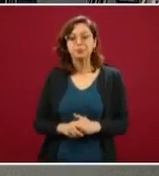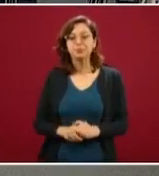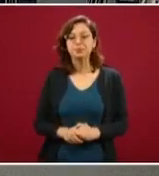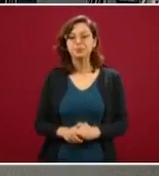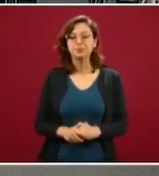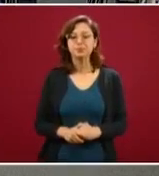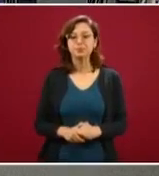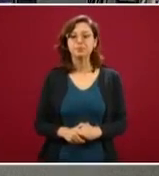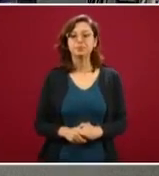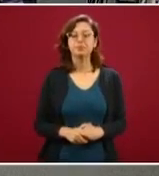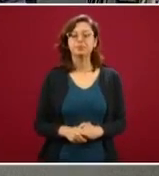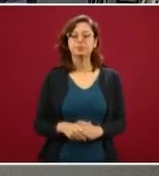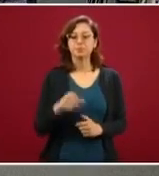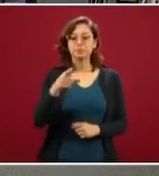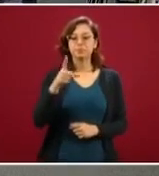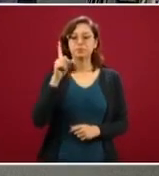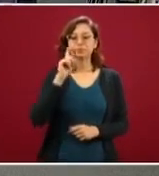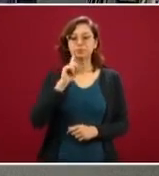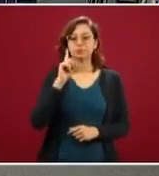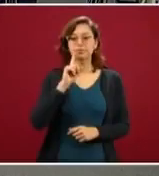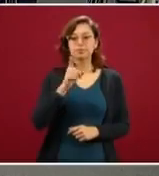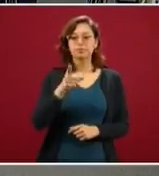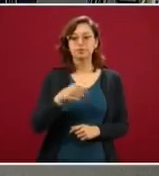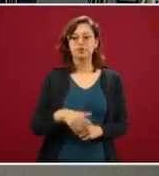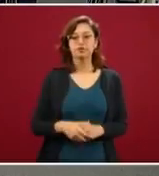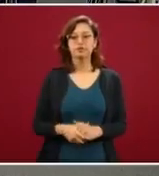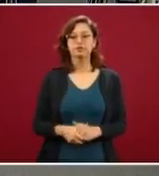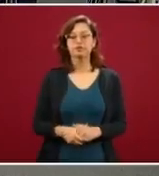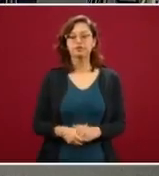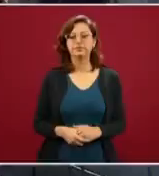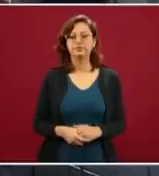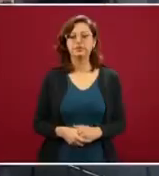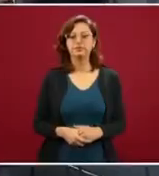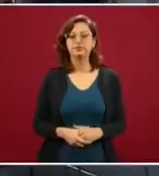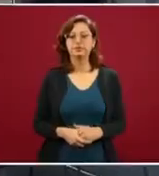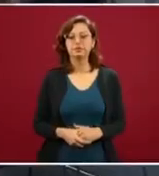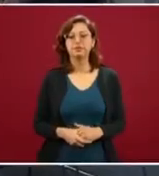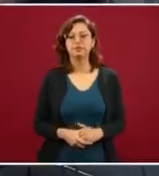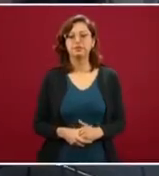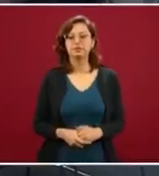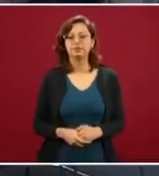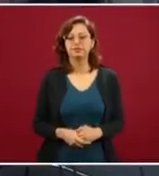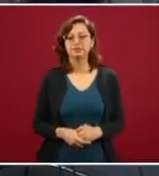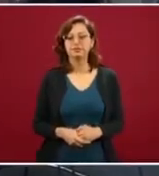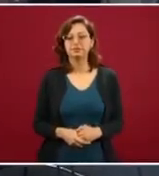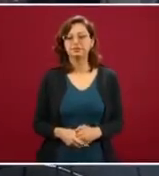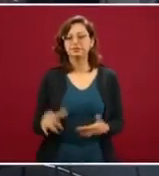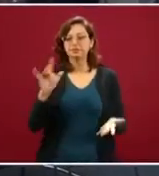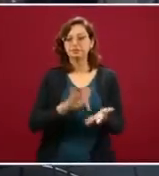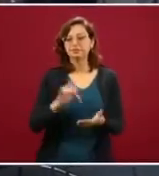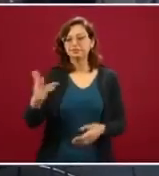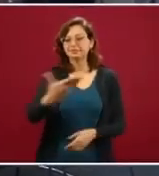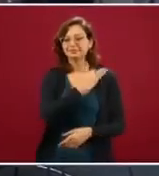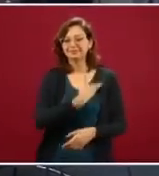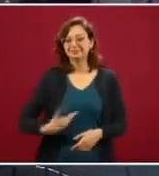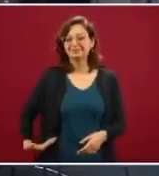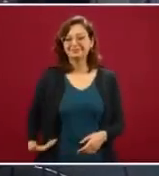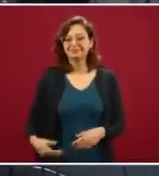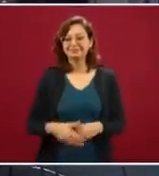La compañera. Gracias,